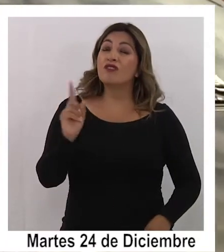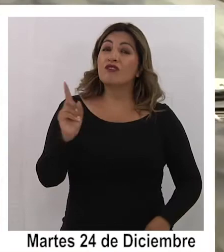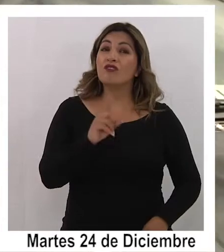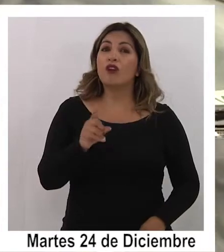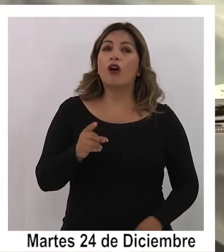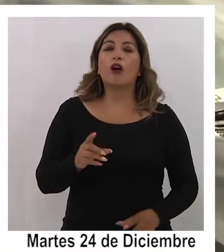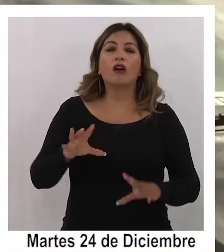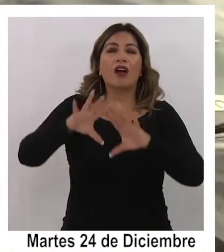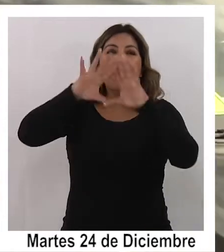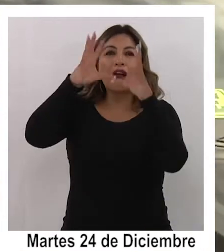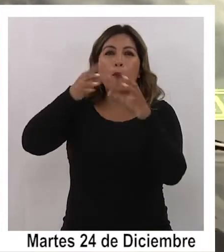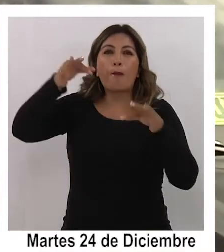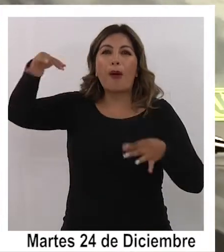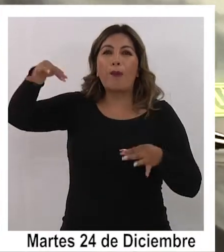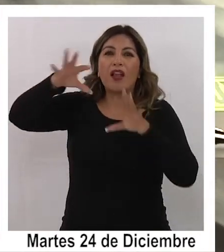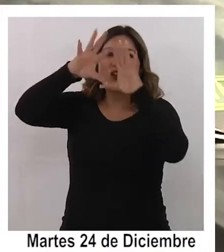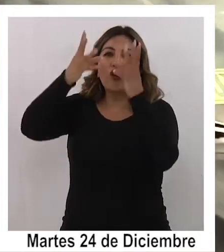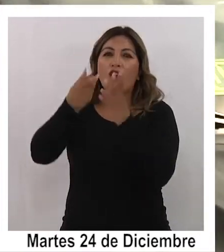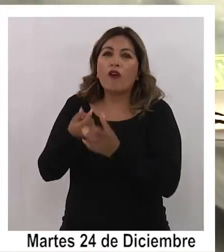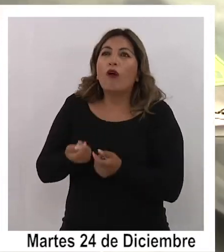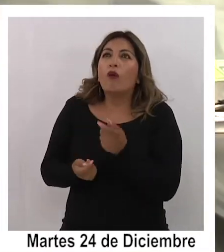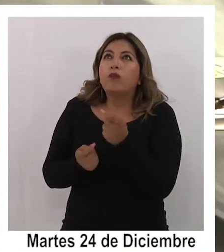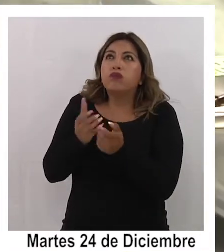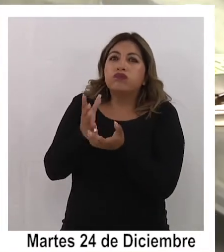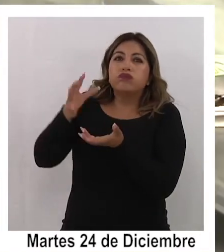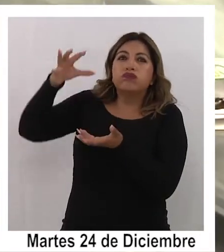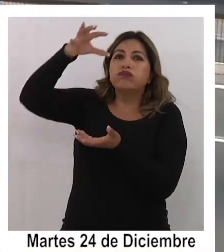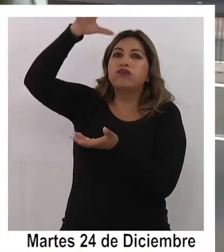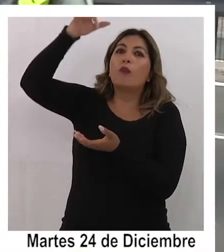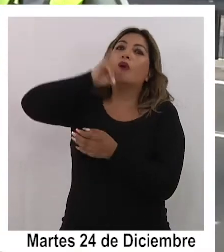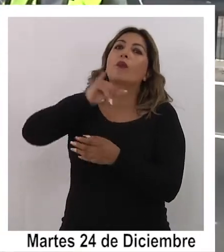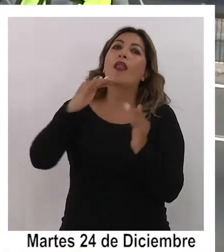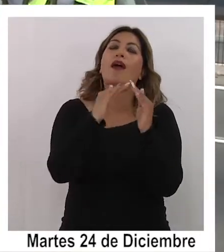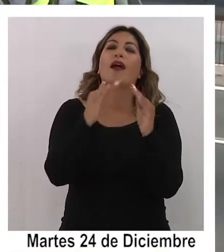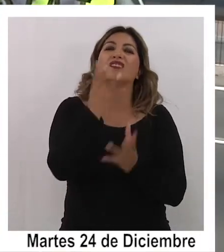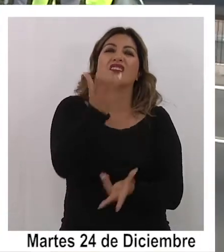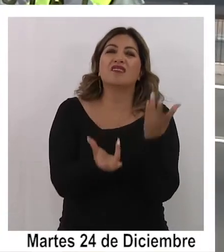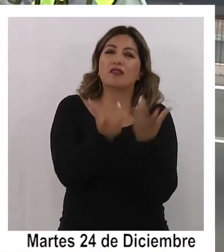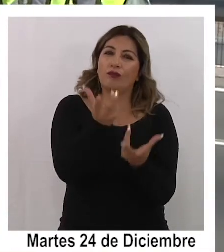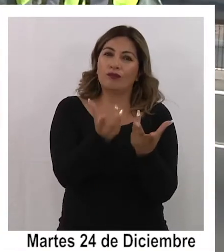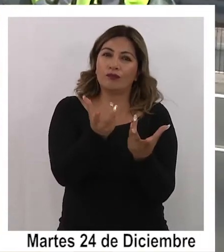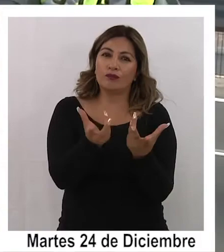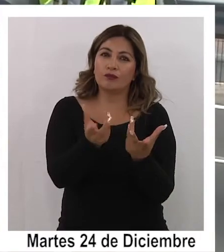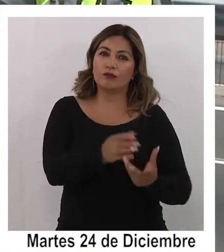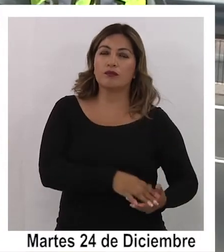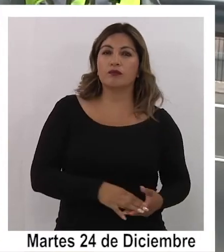a evitar lanzar globos de los deseos, pues podrían ocasionar incendios.